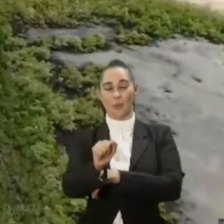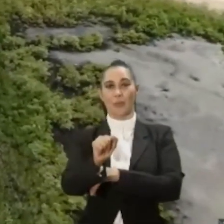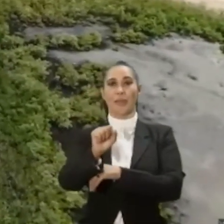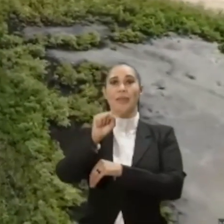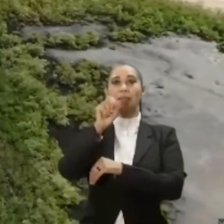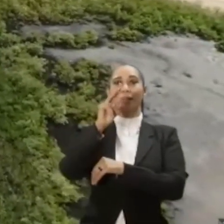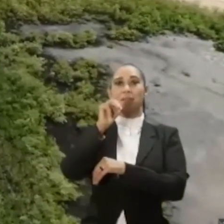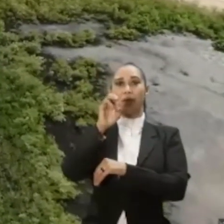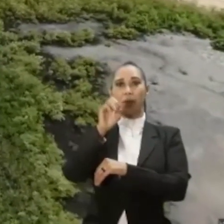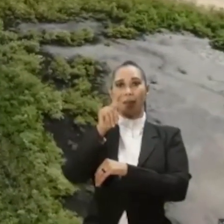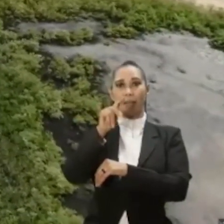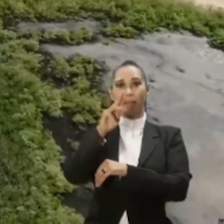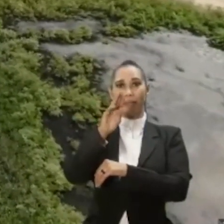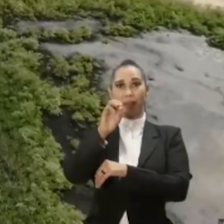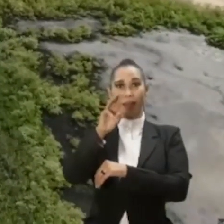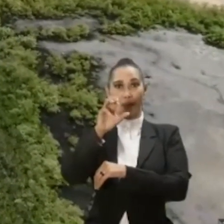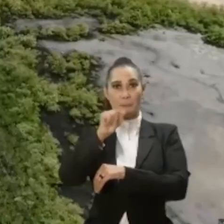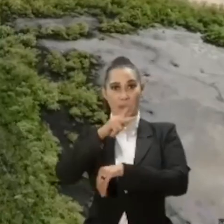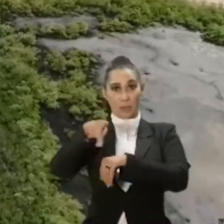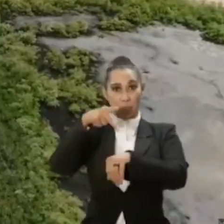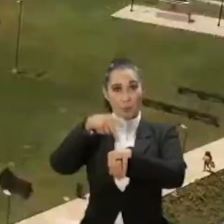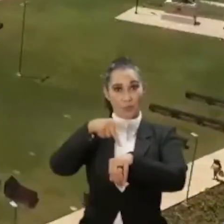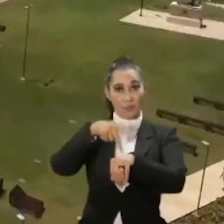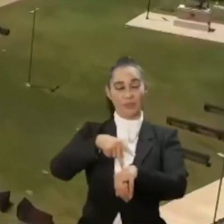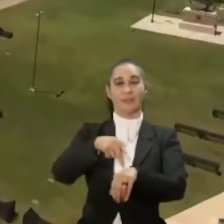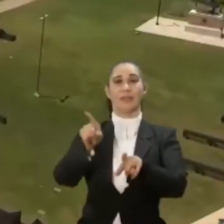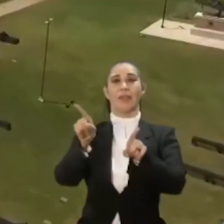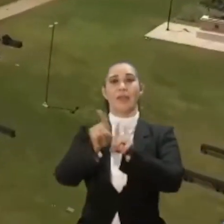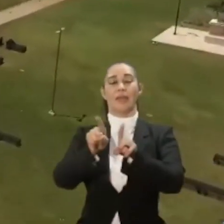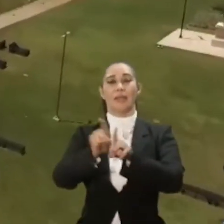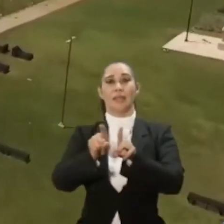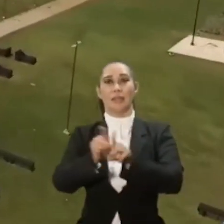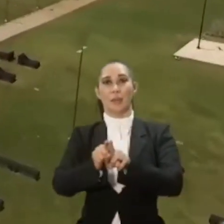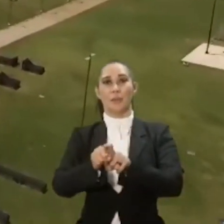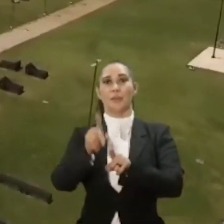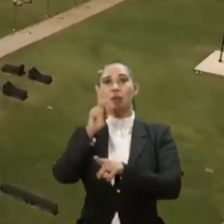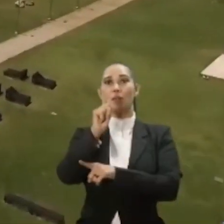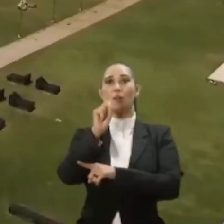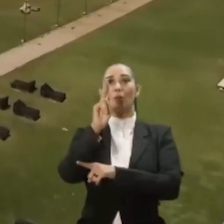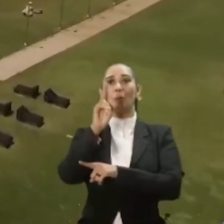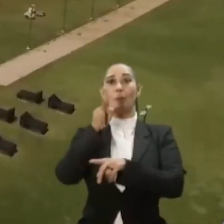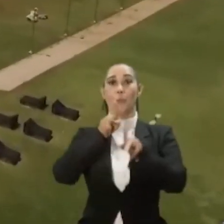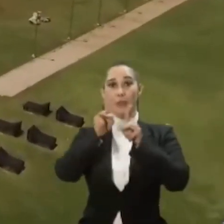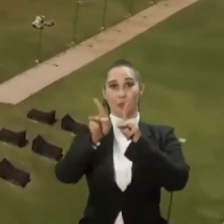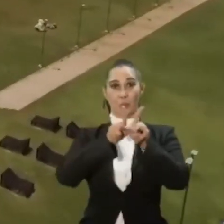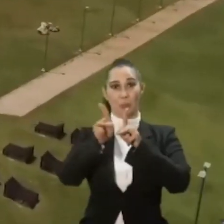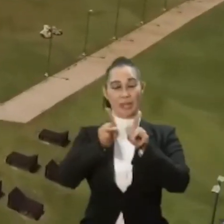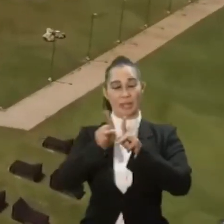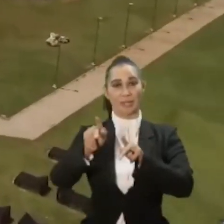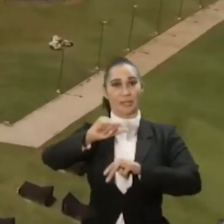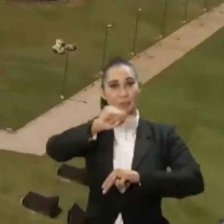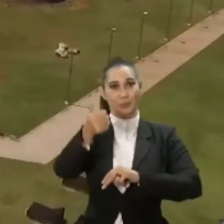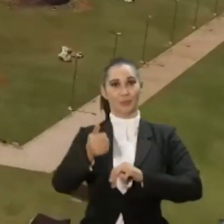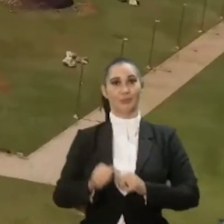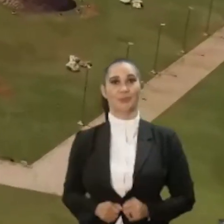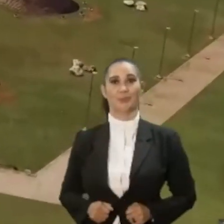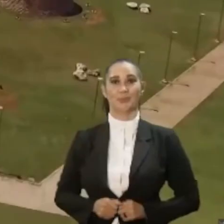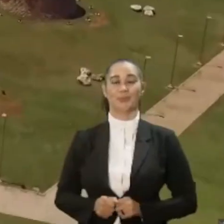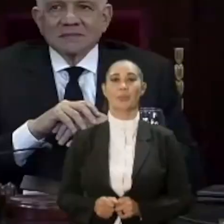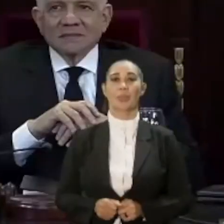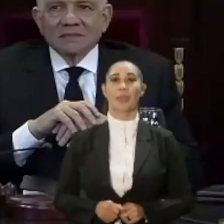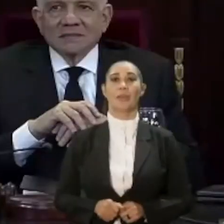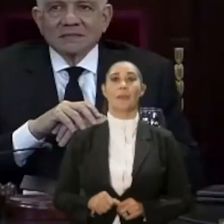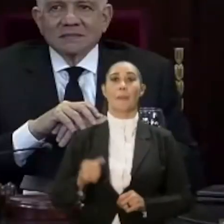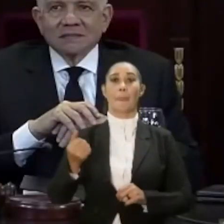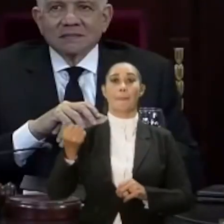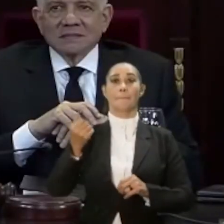de la Mar en Hato Mayor, así como los muelles pesqueros de Belereristas, El Luperón, Puerto Plata, entre otros. Y